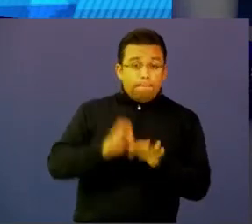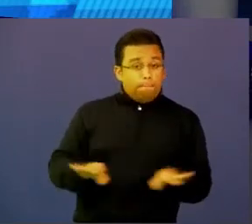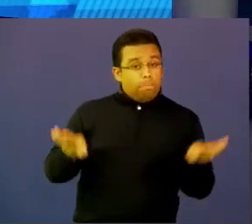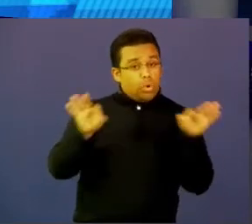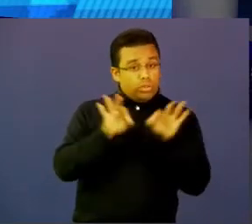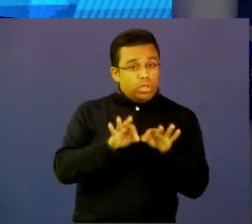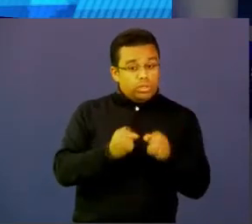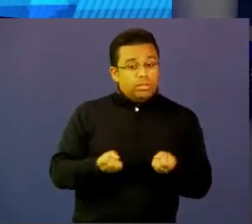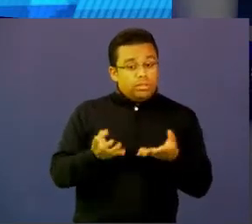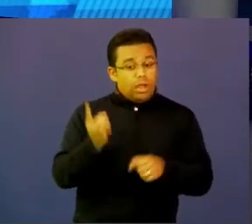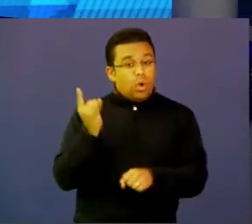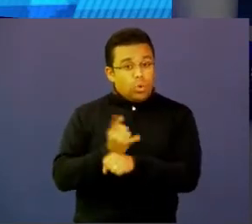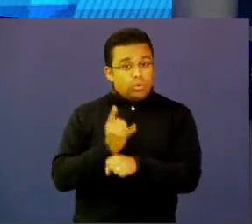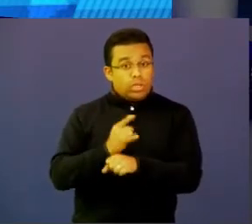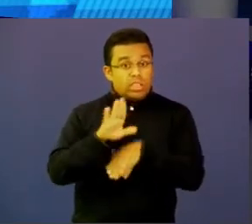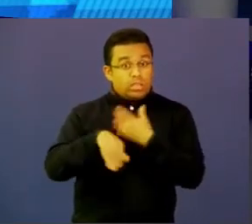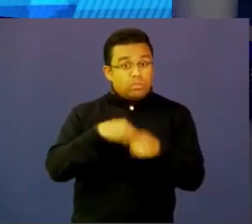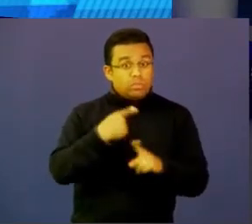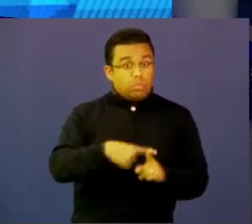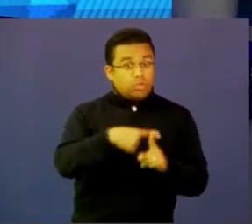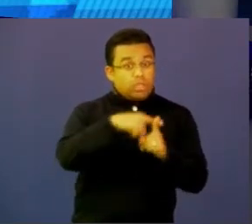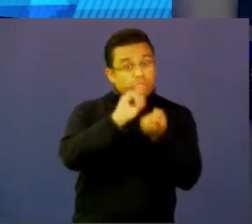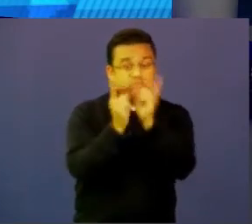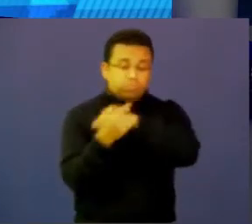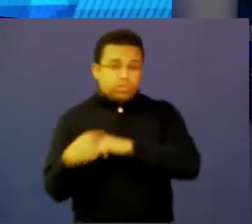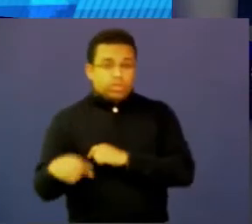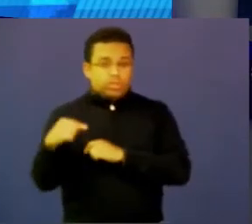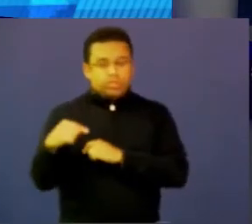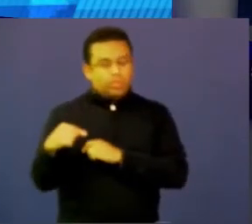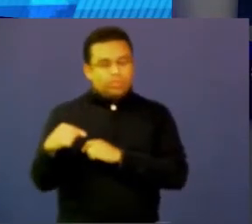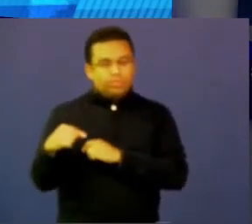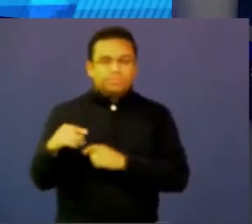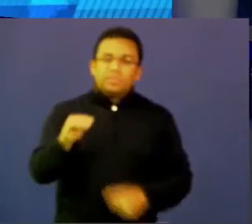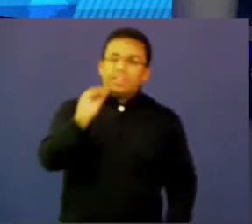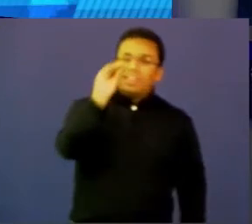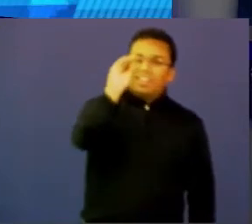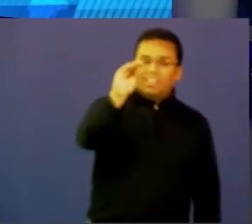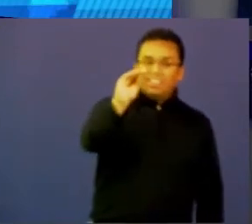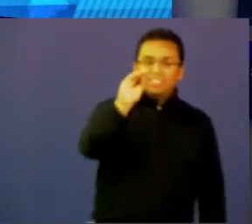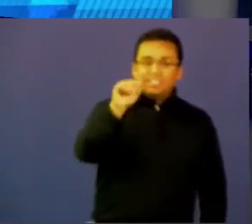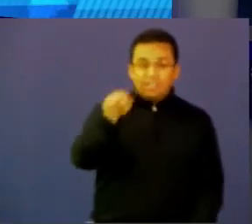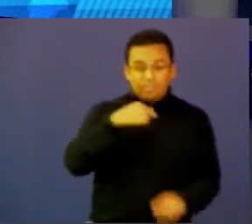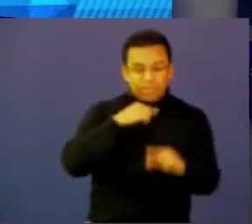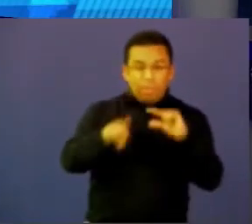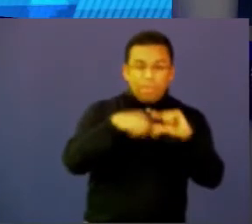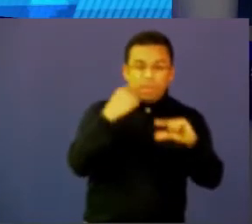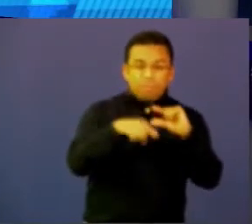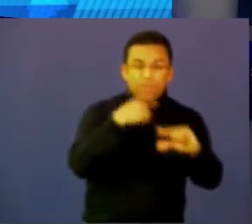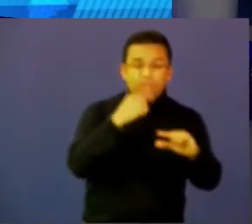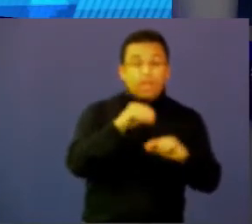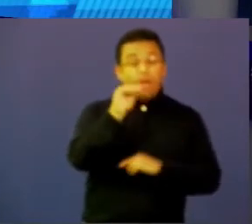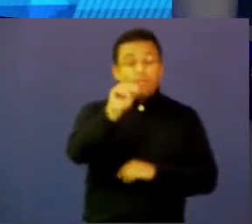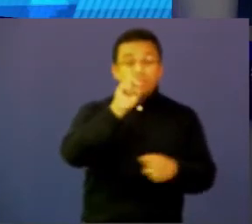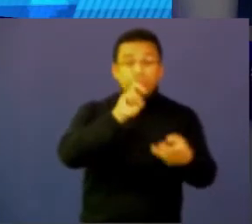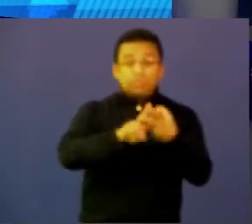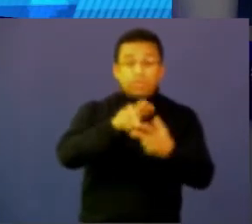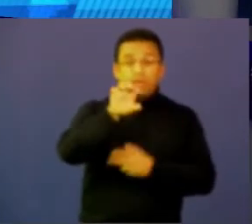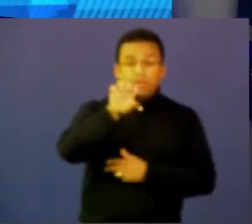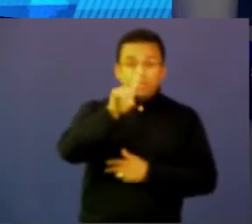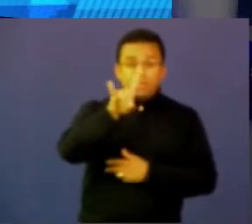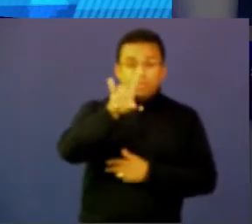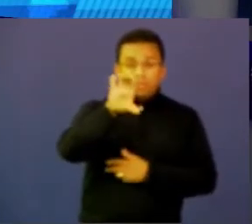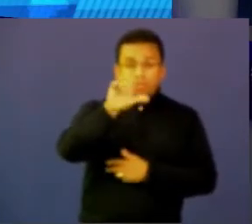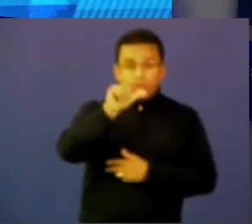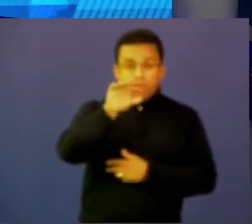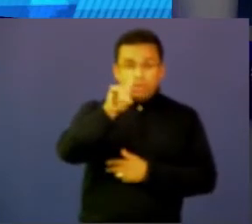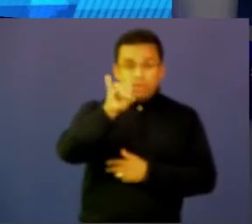convierta en una forma negativa. Estamos viendo sus comentarios, recuerden seguir participando con numeral Educa Digital y